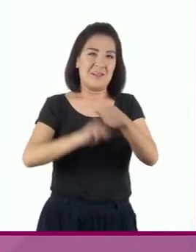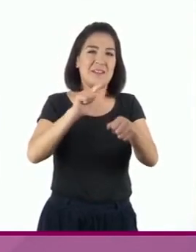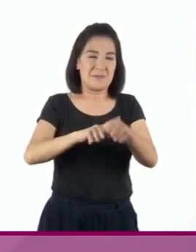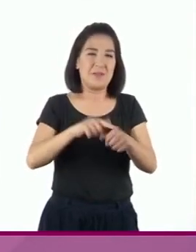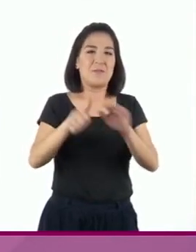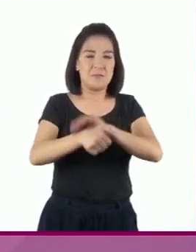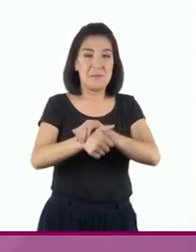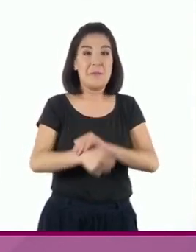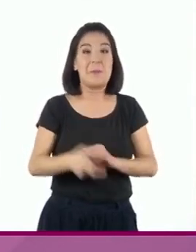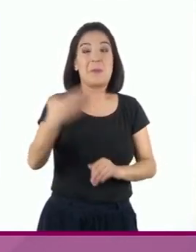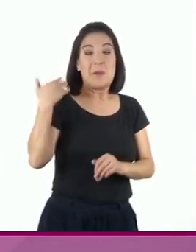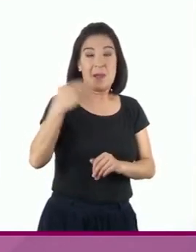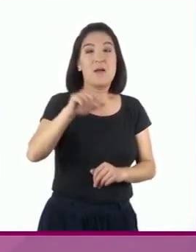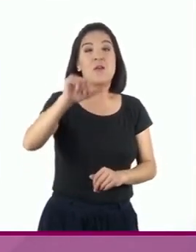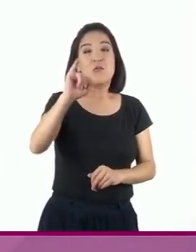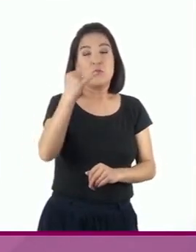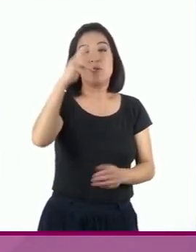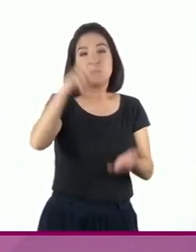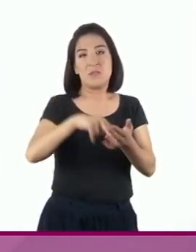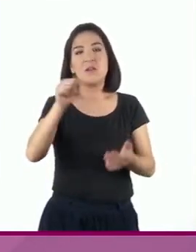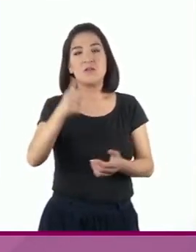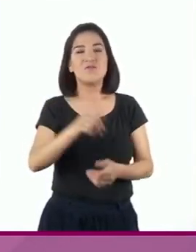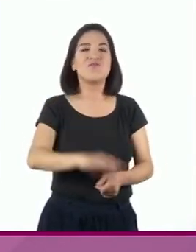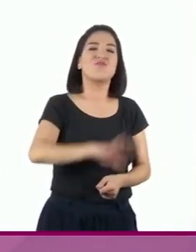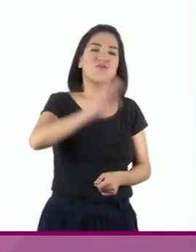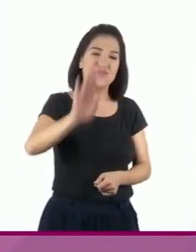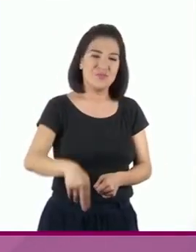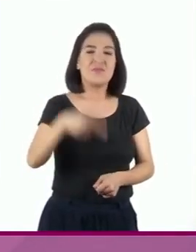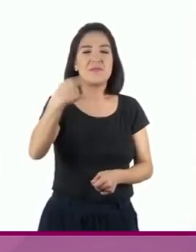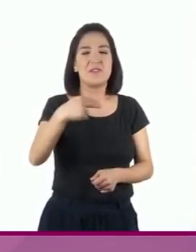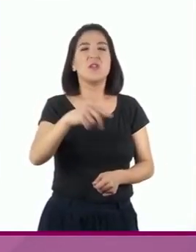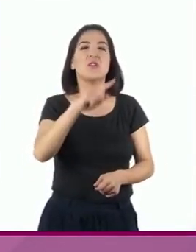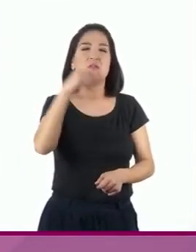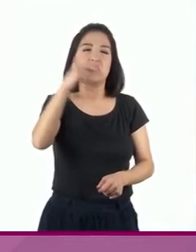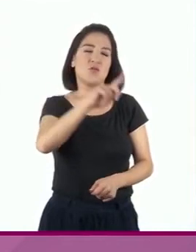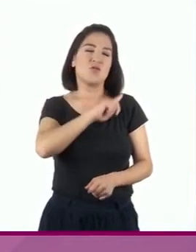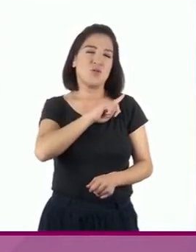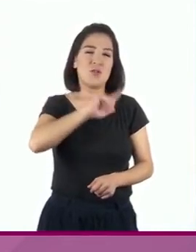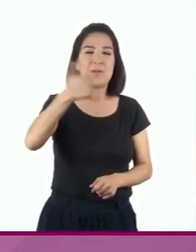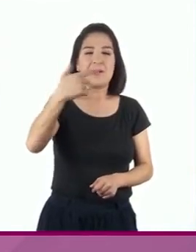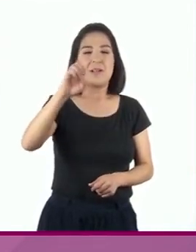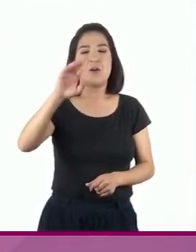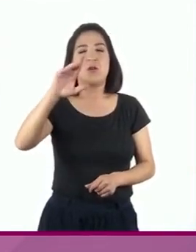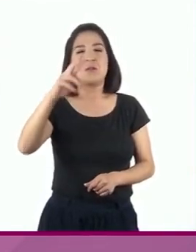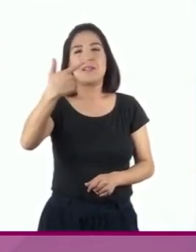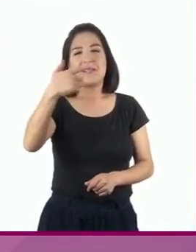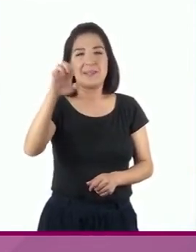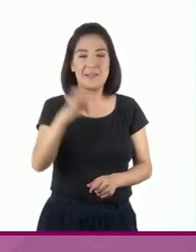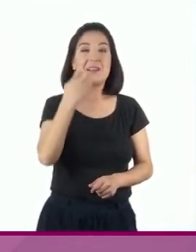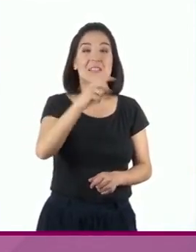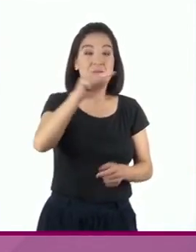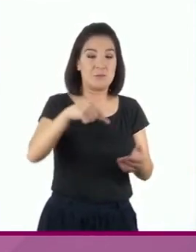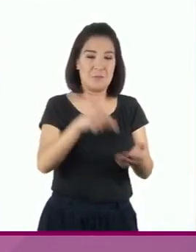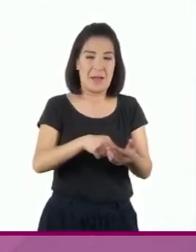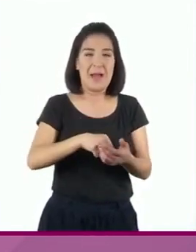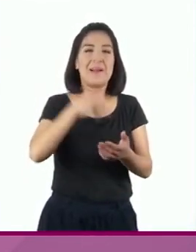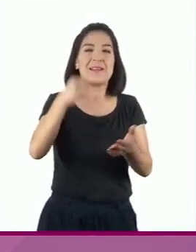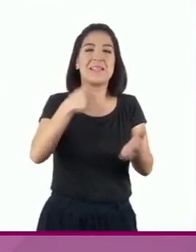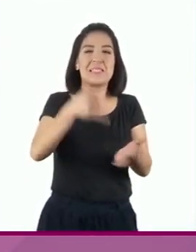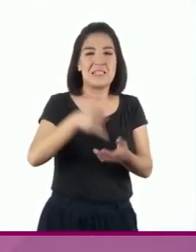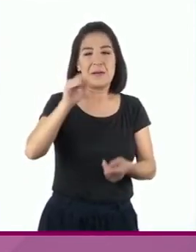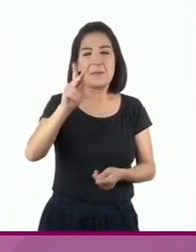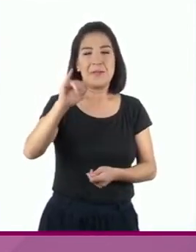Se han reconocido aproximadamente 15 subespecies de tortugas y actualmente solo quedan 11.